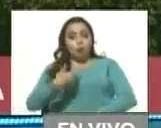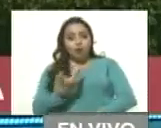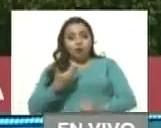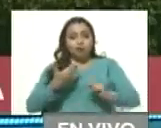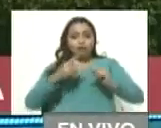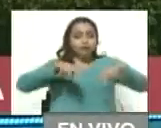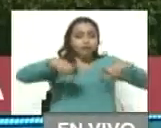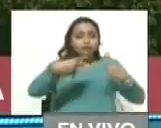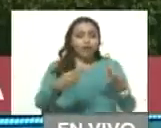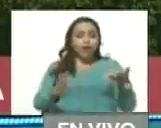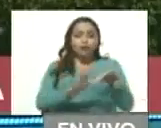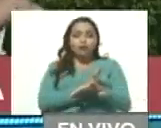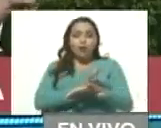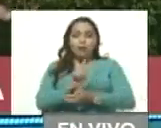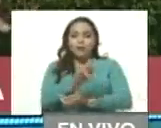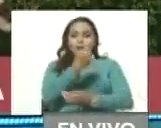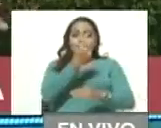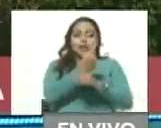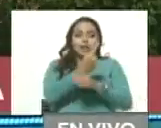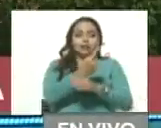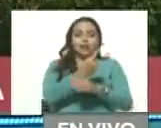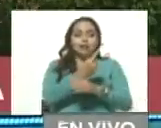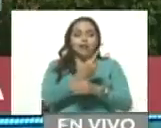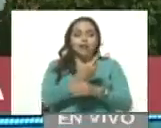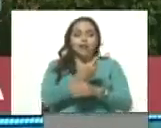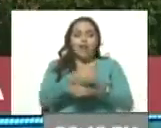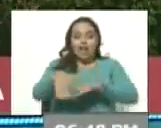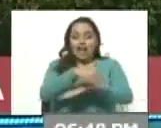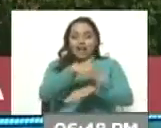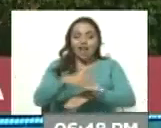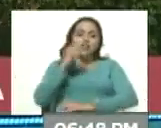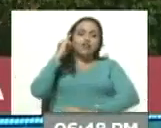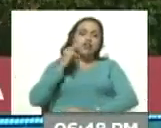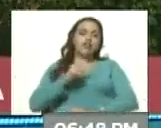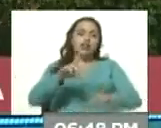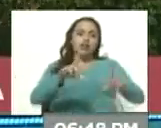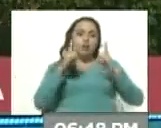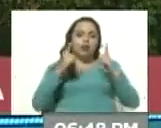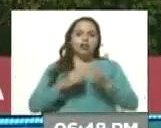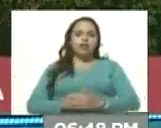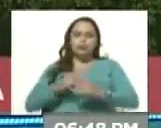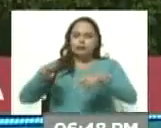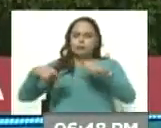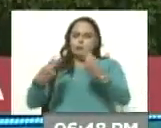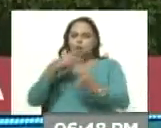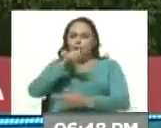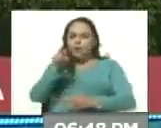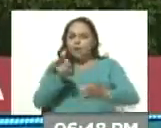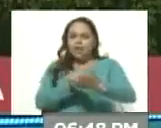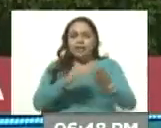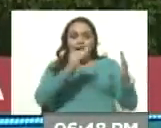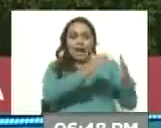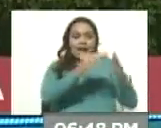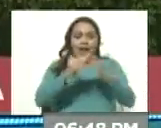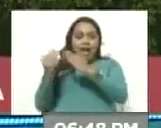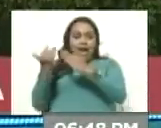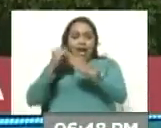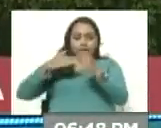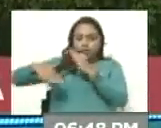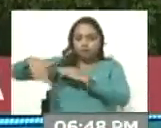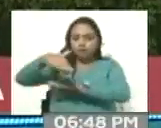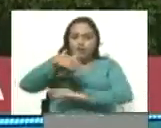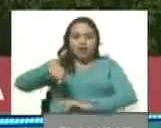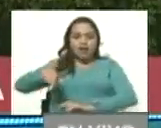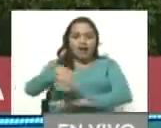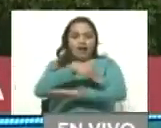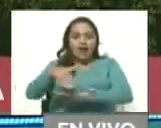de lo que es en una primera etapa la calle bolívar de la guaira y una rehabilitación integral de las viviendas que se encuentran en torno a la calle bolívar de la